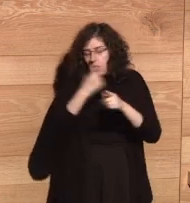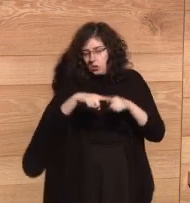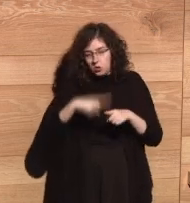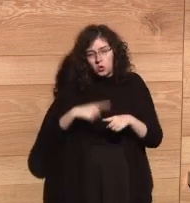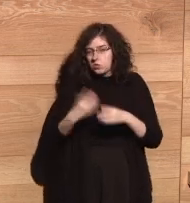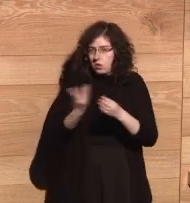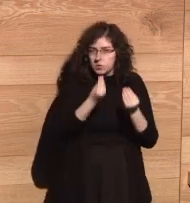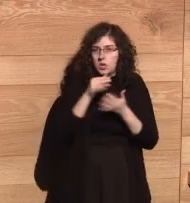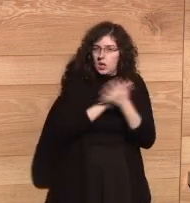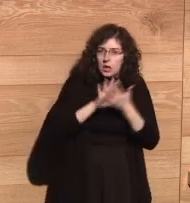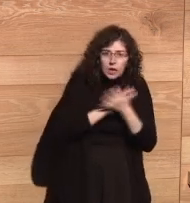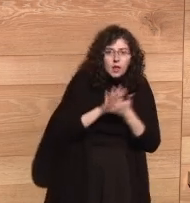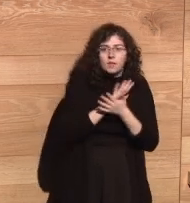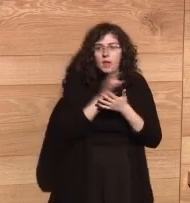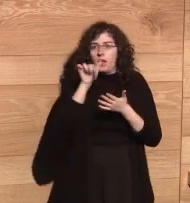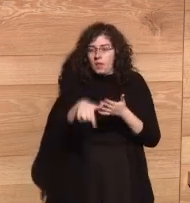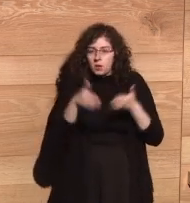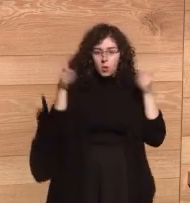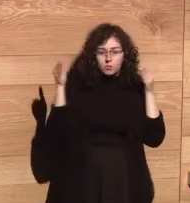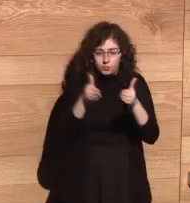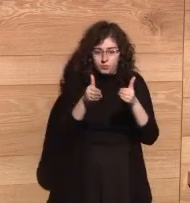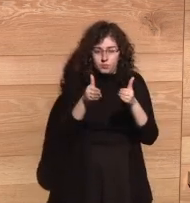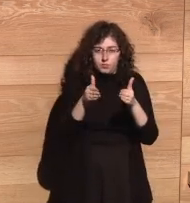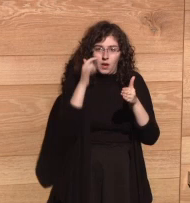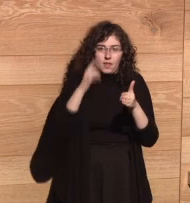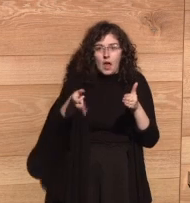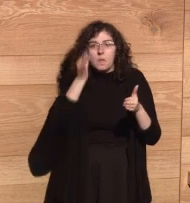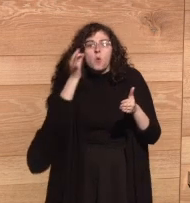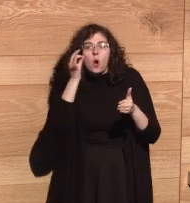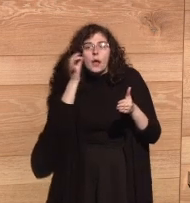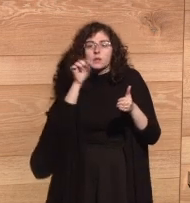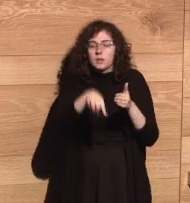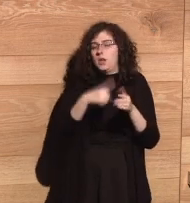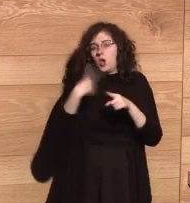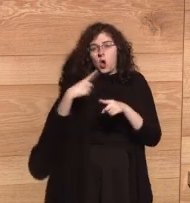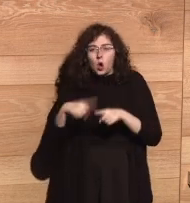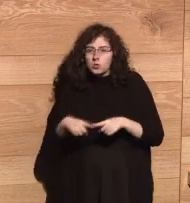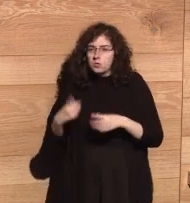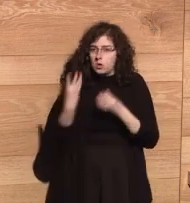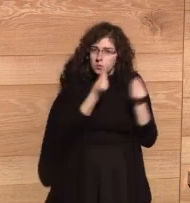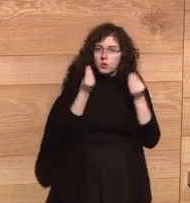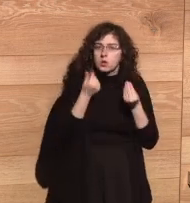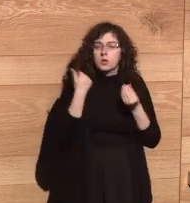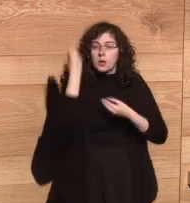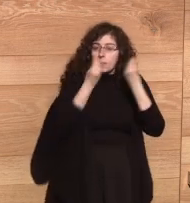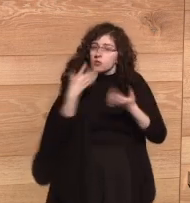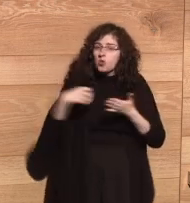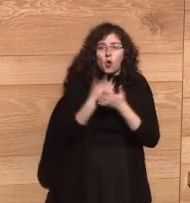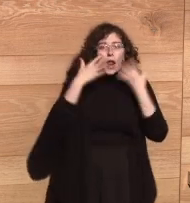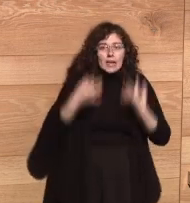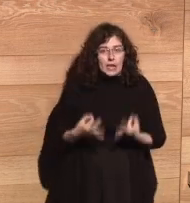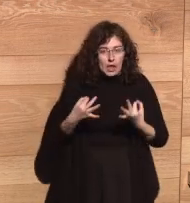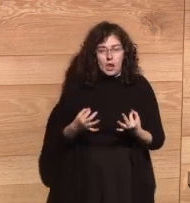habla de la cosificación de la mujer, se habla de un montón de aspectos. Creo que todos son reales,